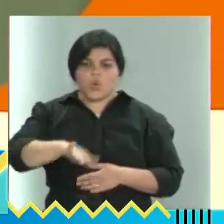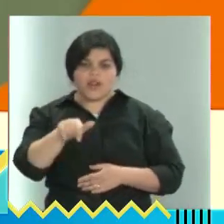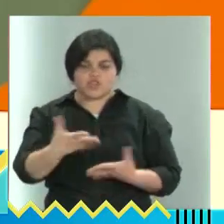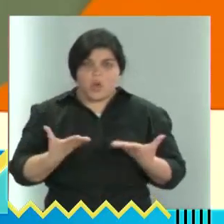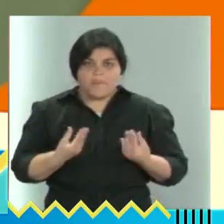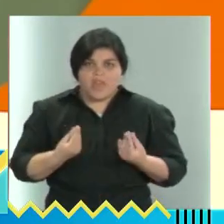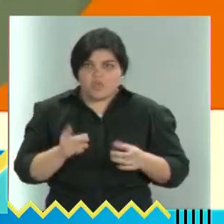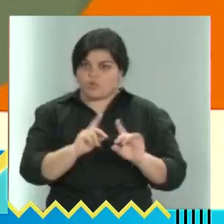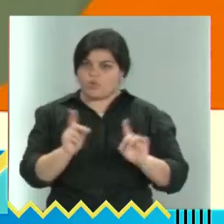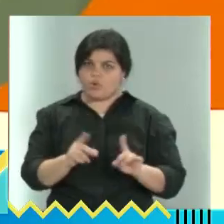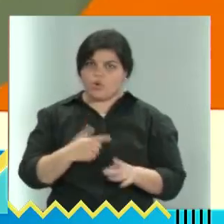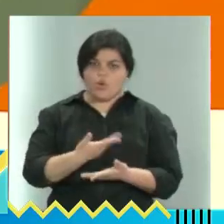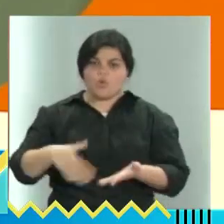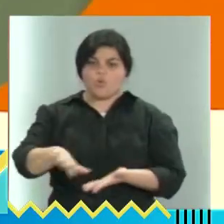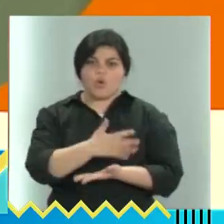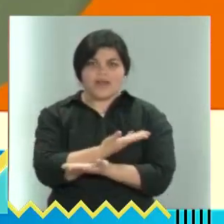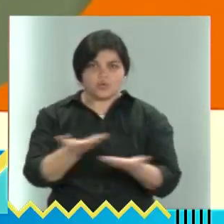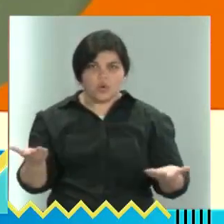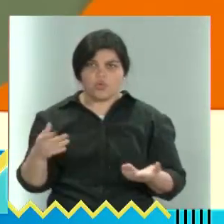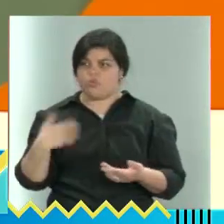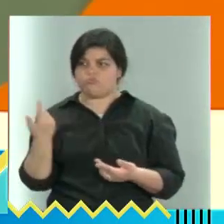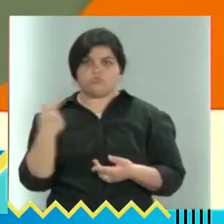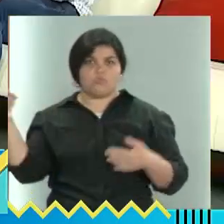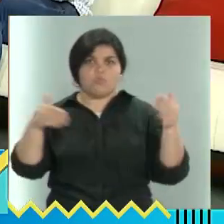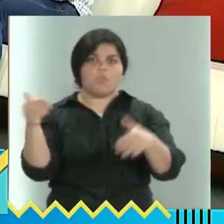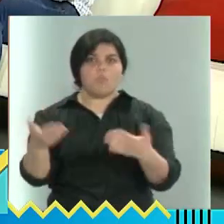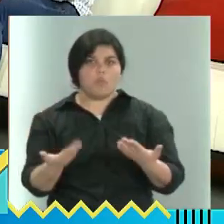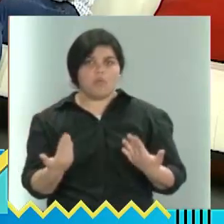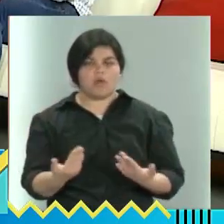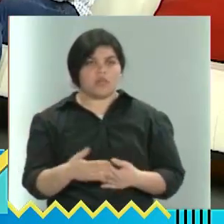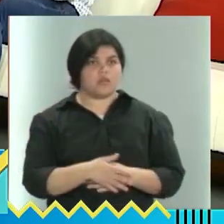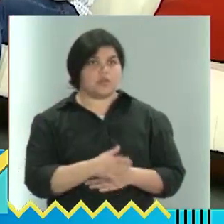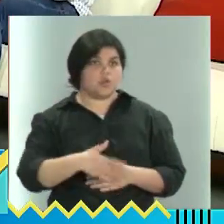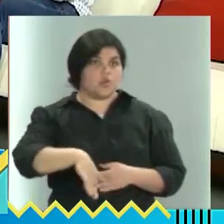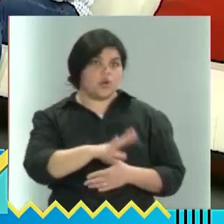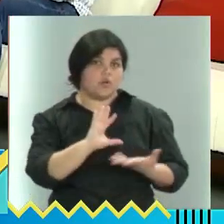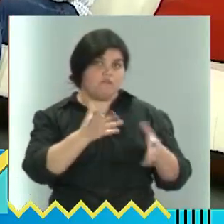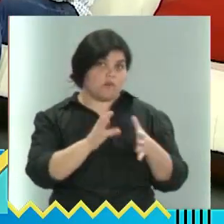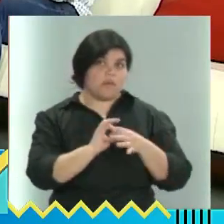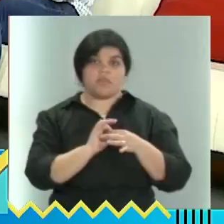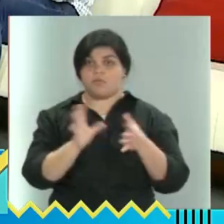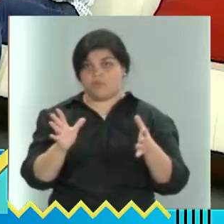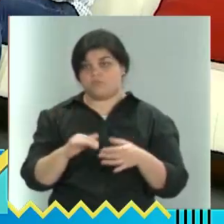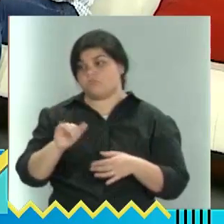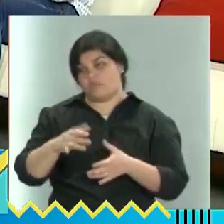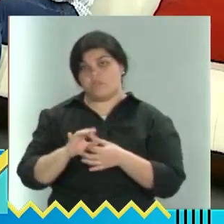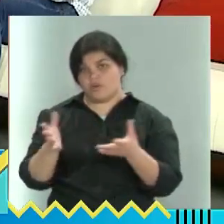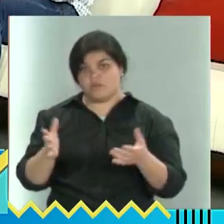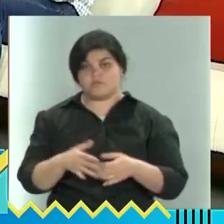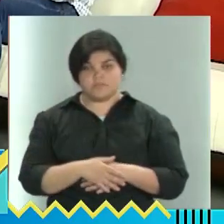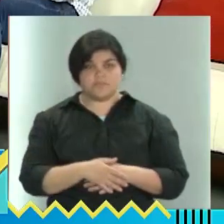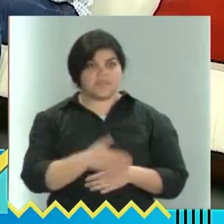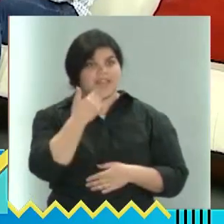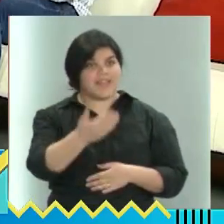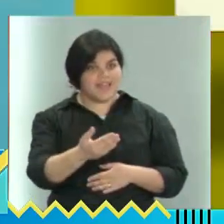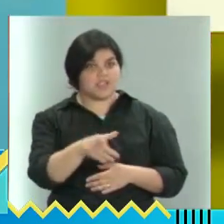espacio es de todos y tenemos que usarlo. Y el espacio es una forma más de democracia. Perfecto. Gabriel, muchas gracias por